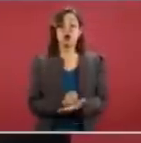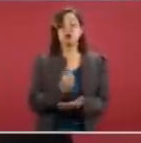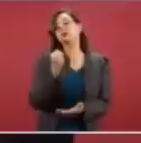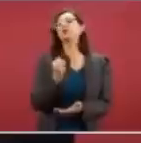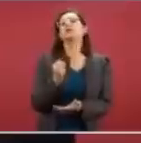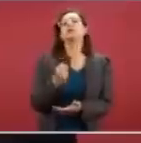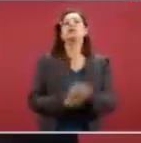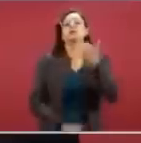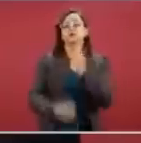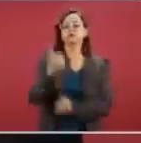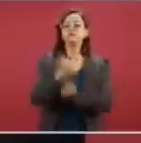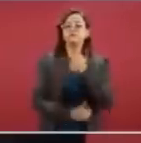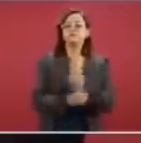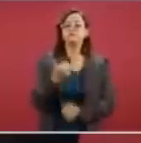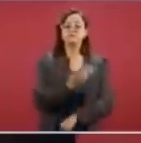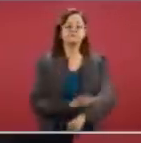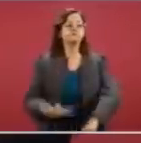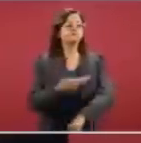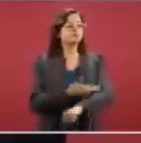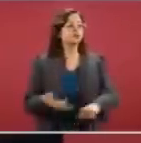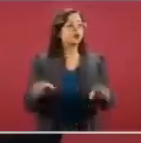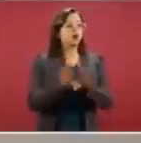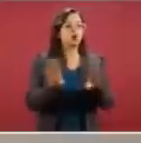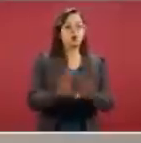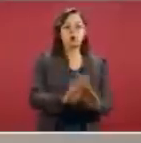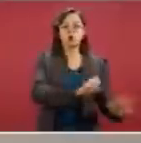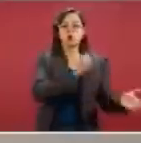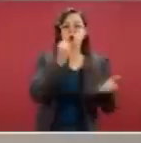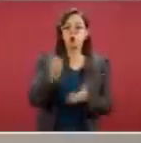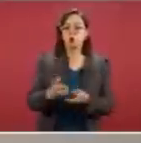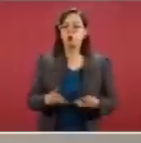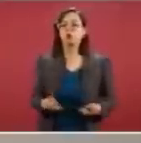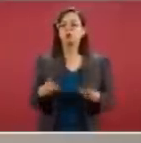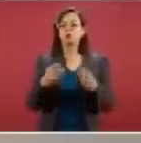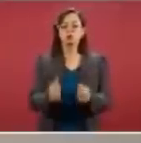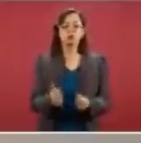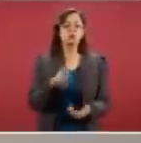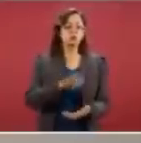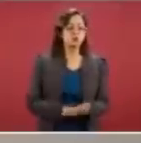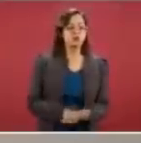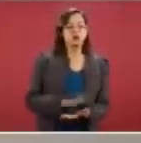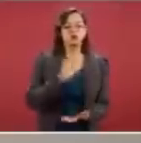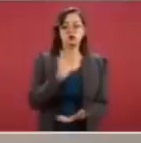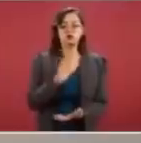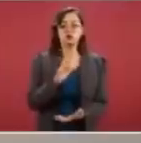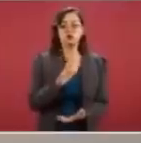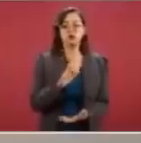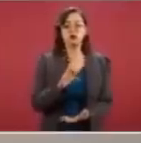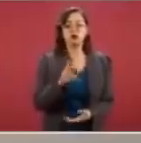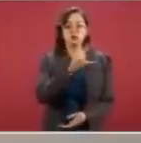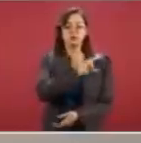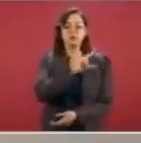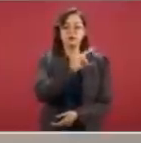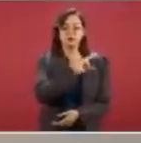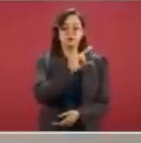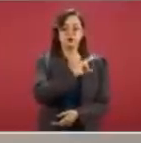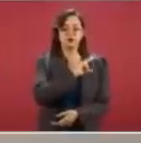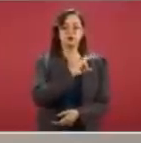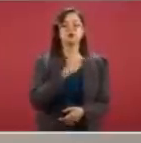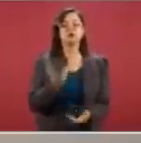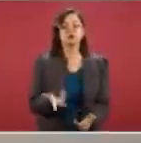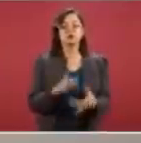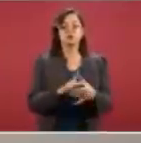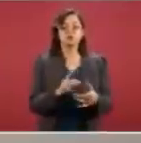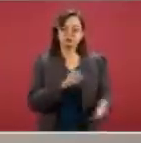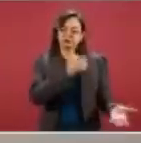del mismo y las formas de financiamiento. Buscaremos que la mayor parte del financiamiento sea privado, de eso nos platicará Luis